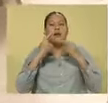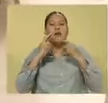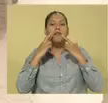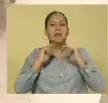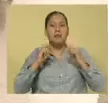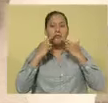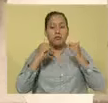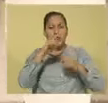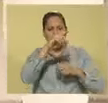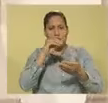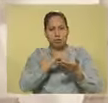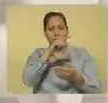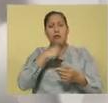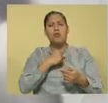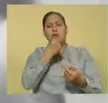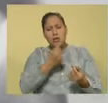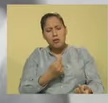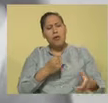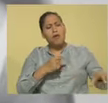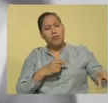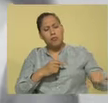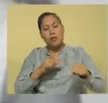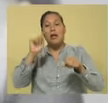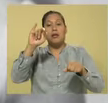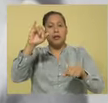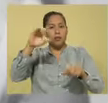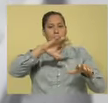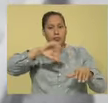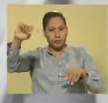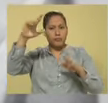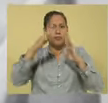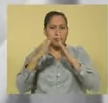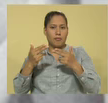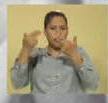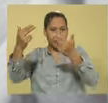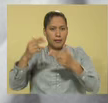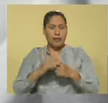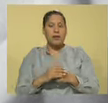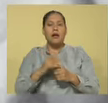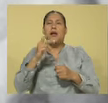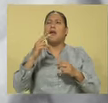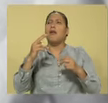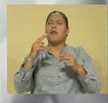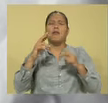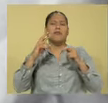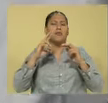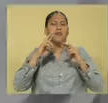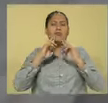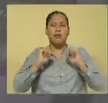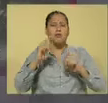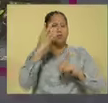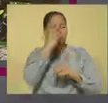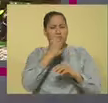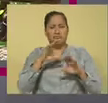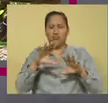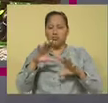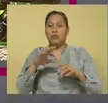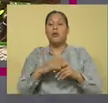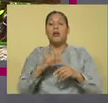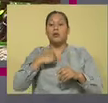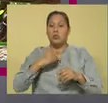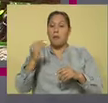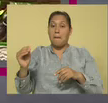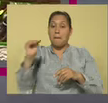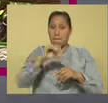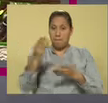de chiquita muchas veces con el tío, que es el que se la quedó, la heredó. Una hacienda preciosa. Cuando llegué a